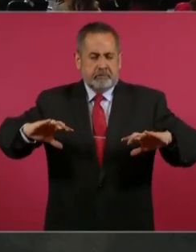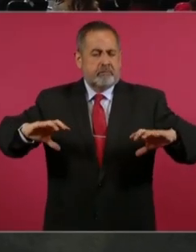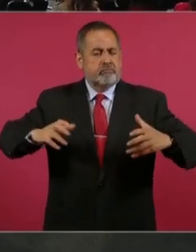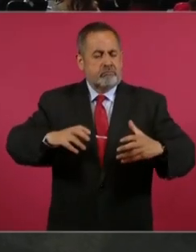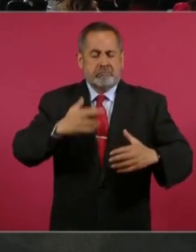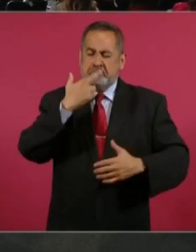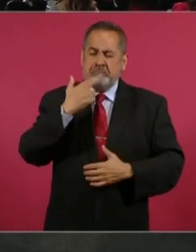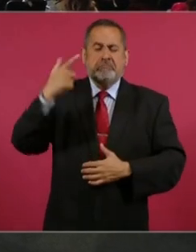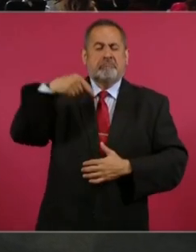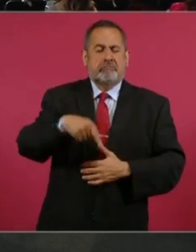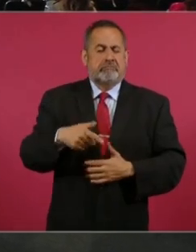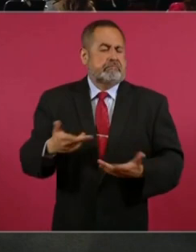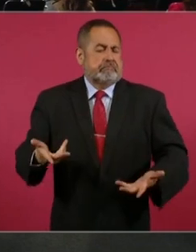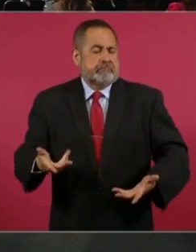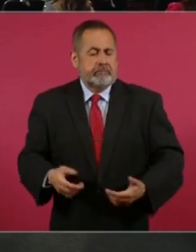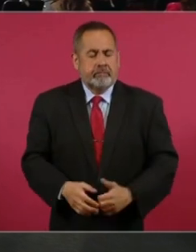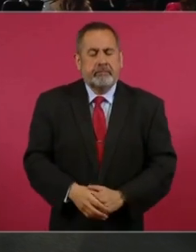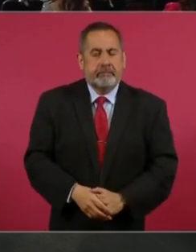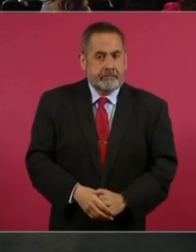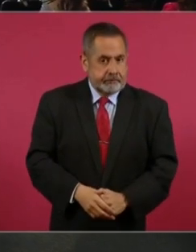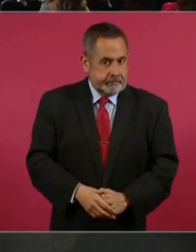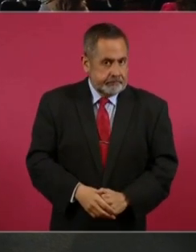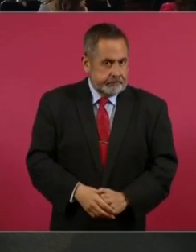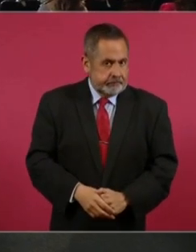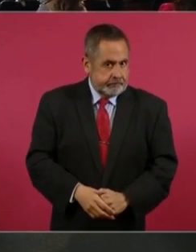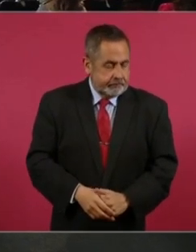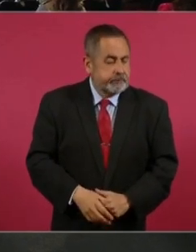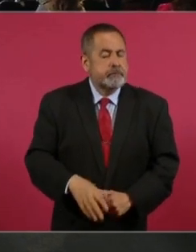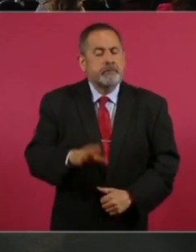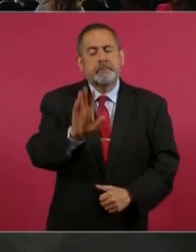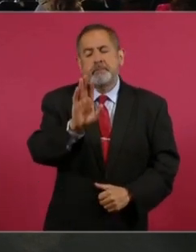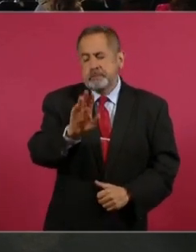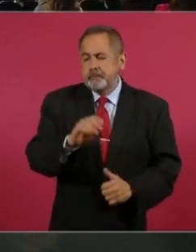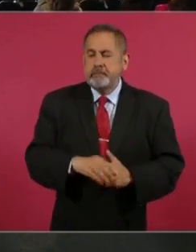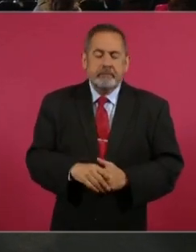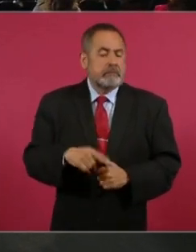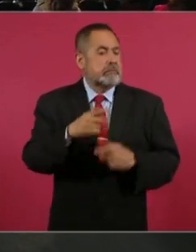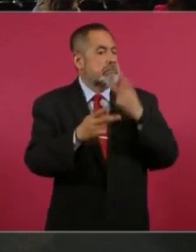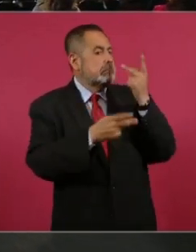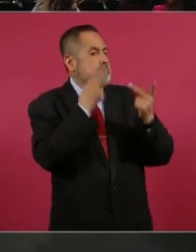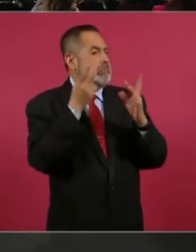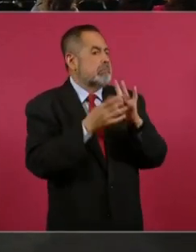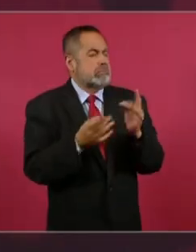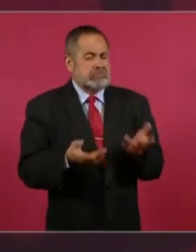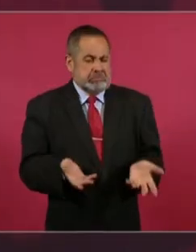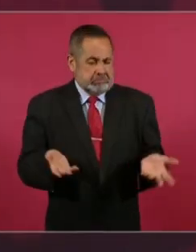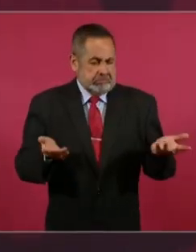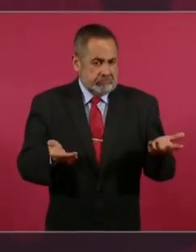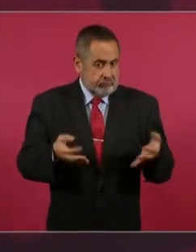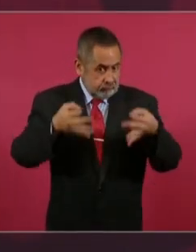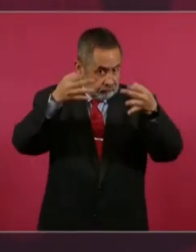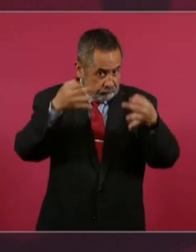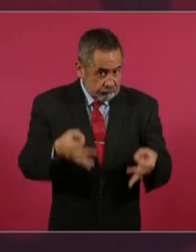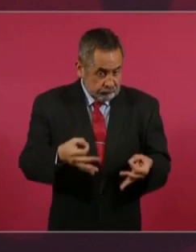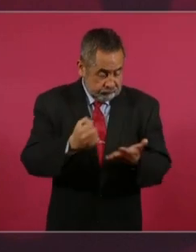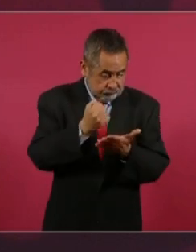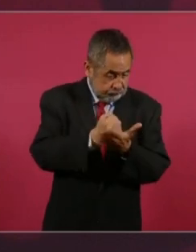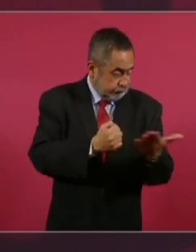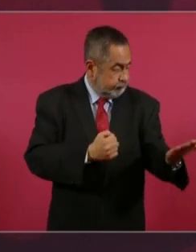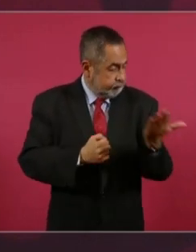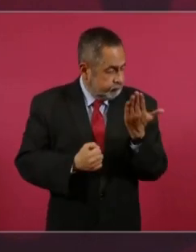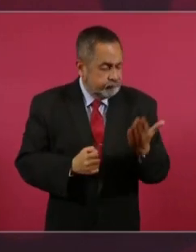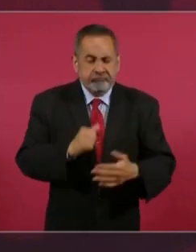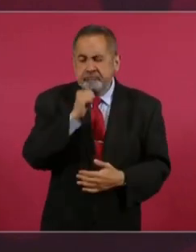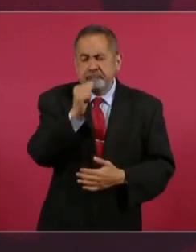Bueno, es que hay declaraciones, pero no hay nada formal.